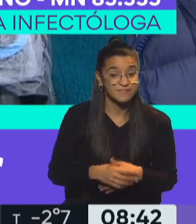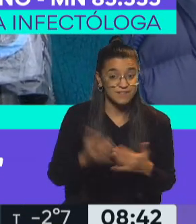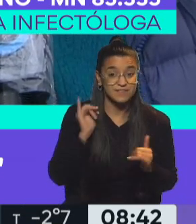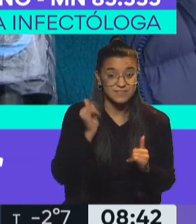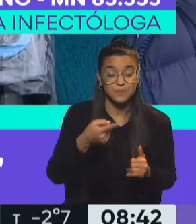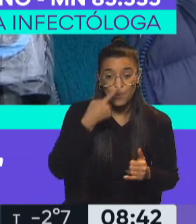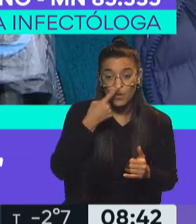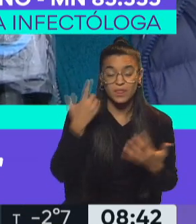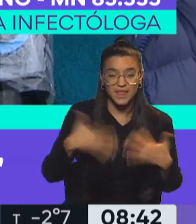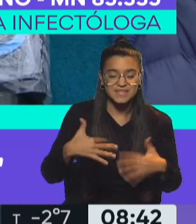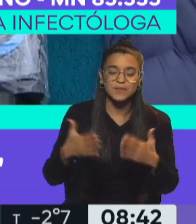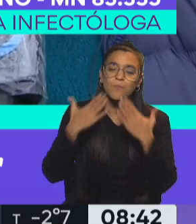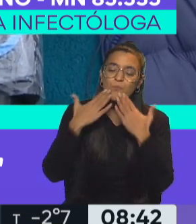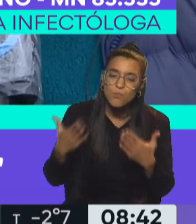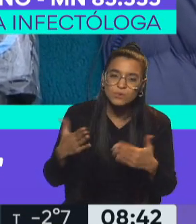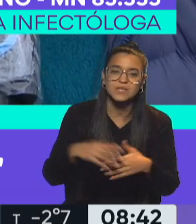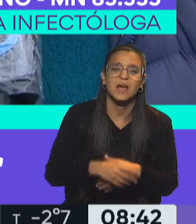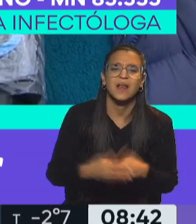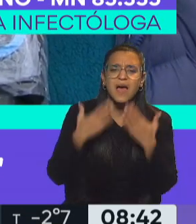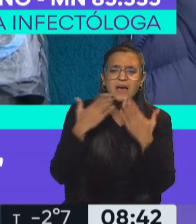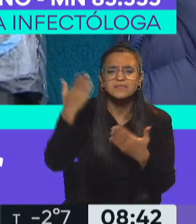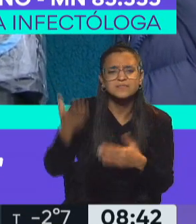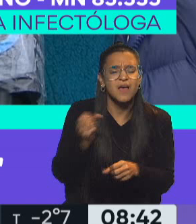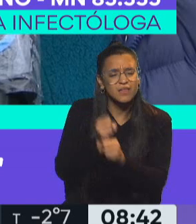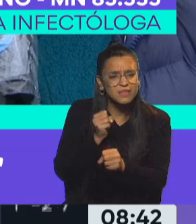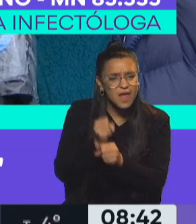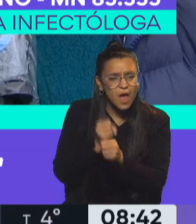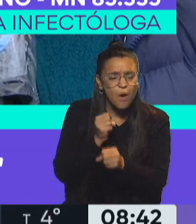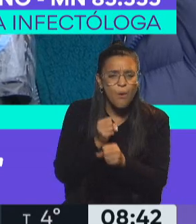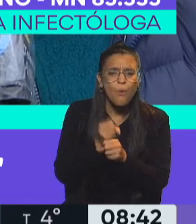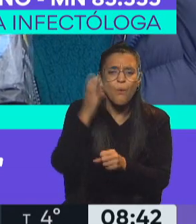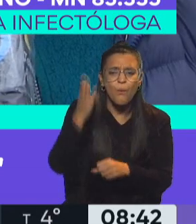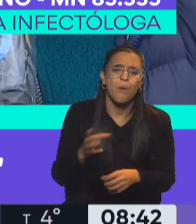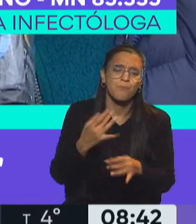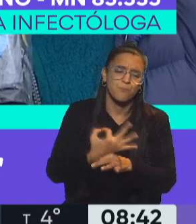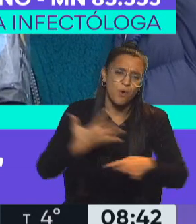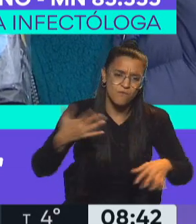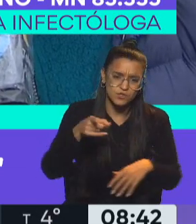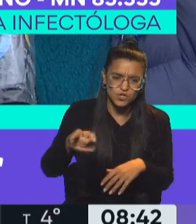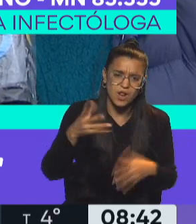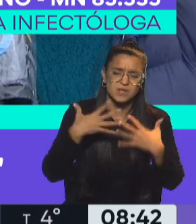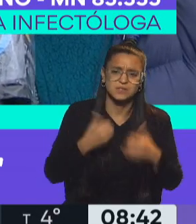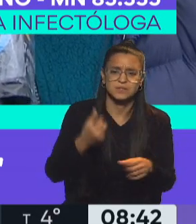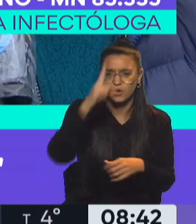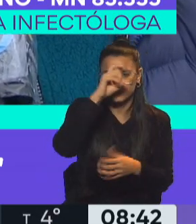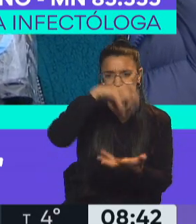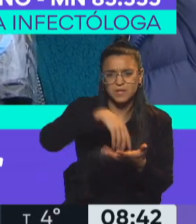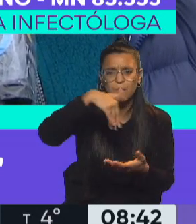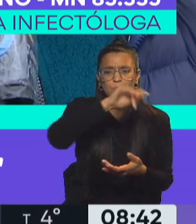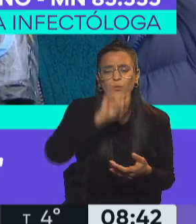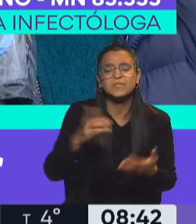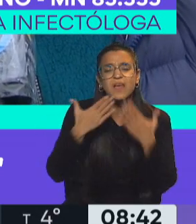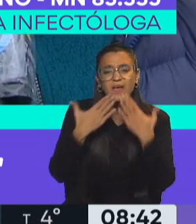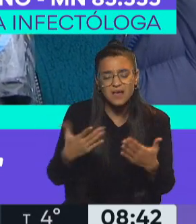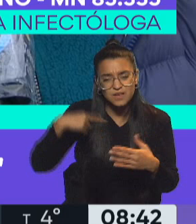Muy interesante, doctora, gracias como siempre y la admiración por el trabajo que realizan allí los profesionales de la salud en el Hospital Muñiz. Muy amable, doctora,